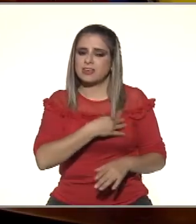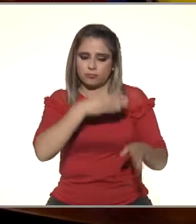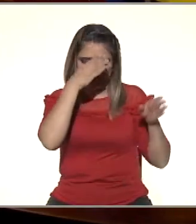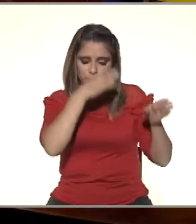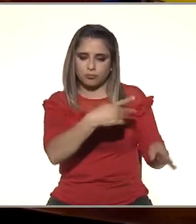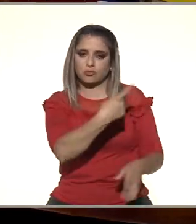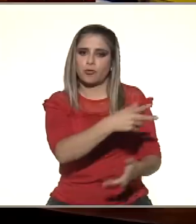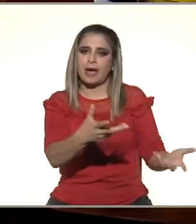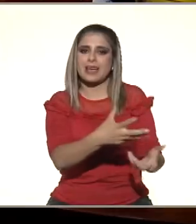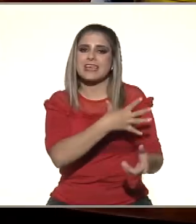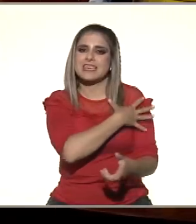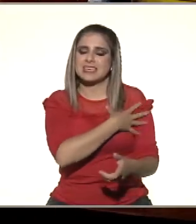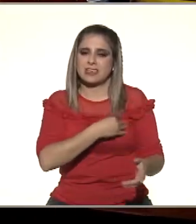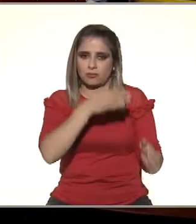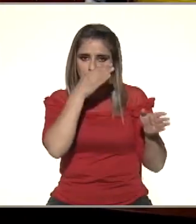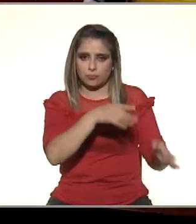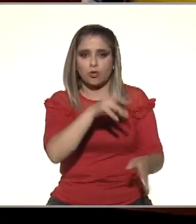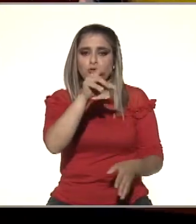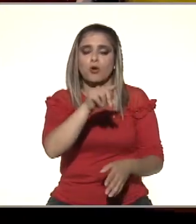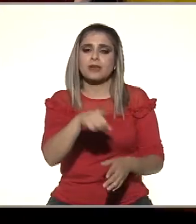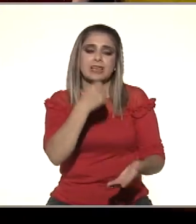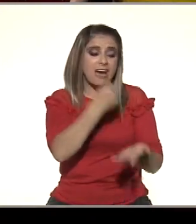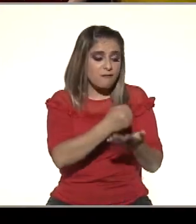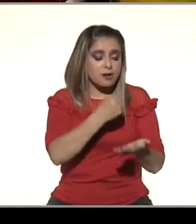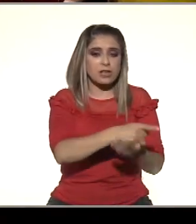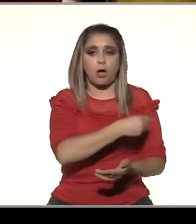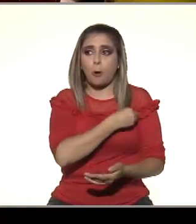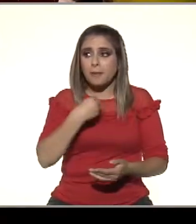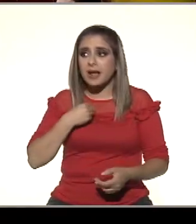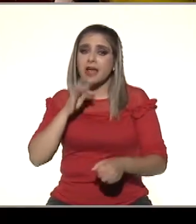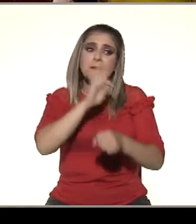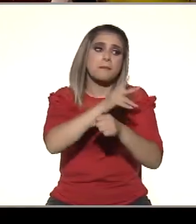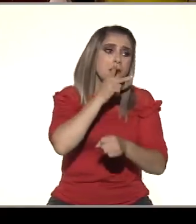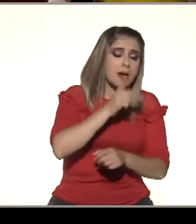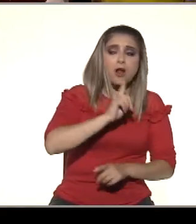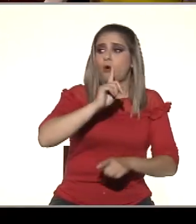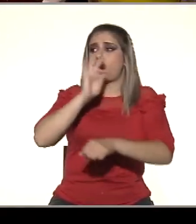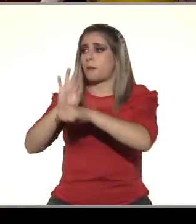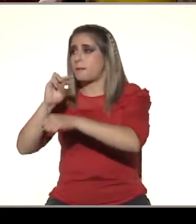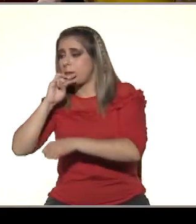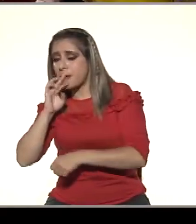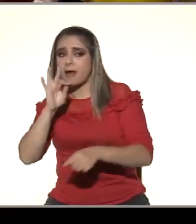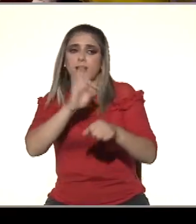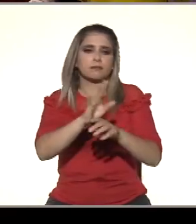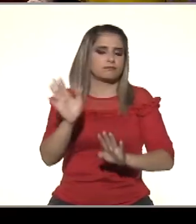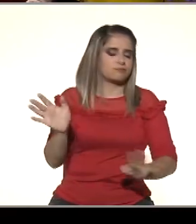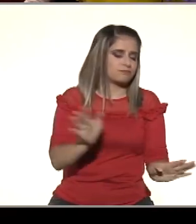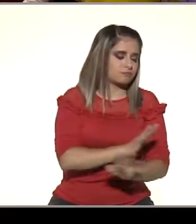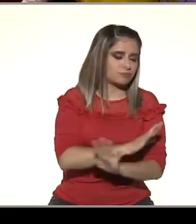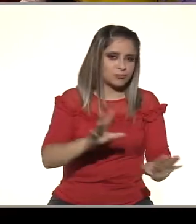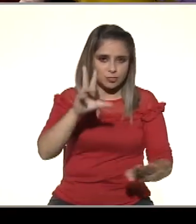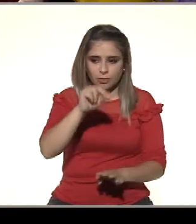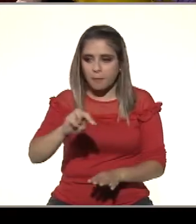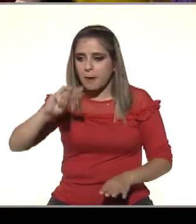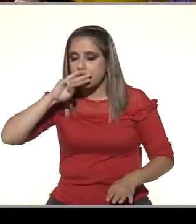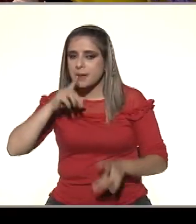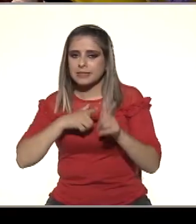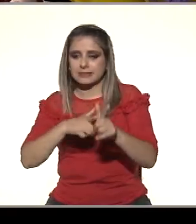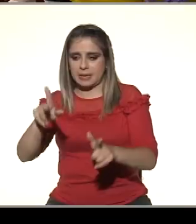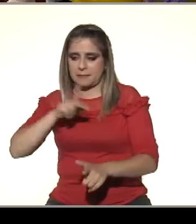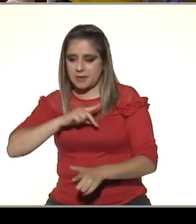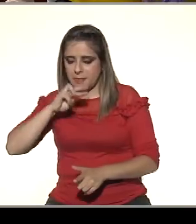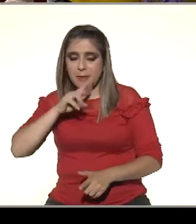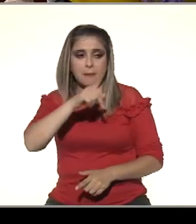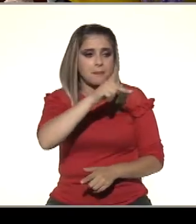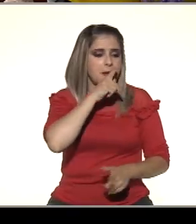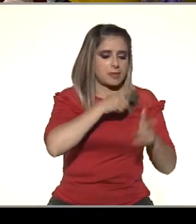que tampoco se sientan obligados o forzados a tomar partido. No tienen por qué tomar partido. Su mamá va a seguir siendo su mamá, su papá va